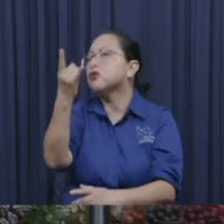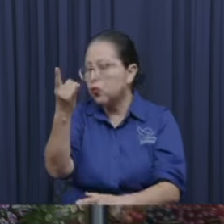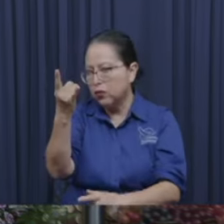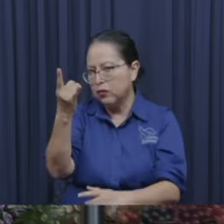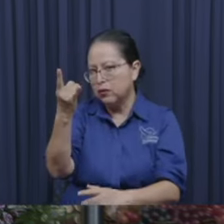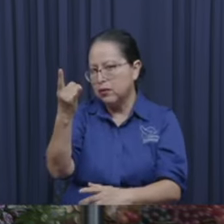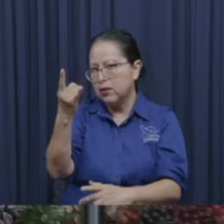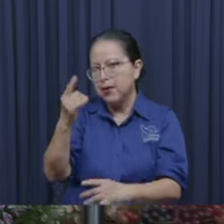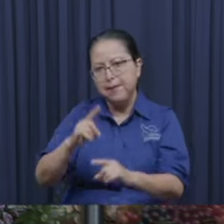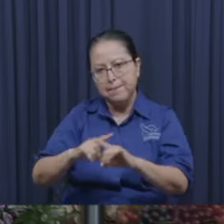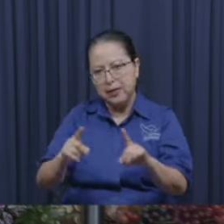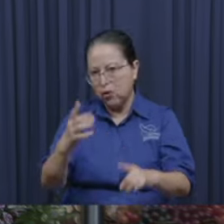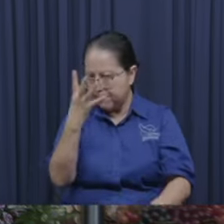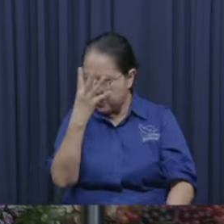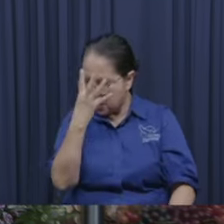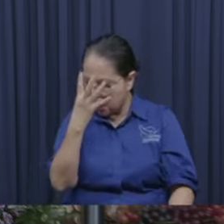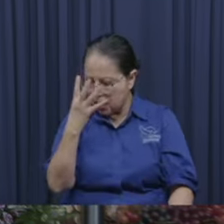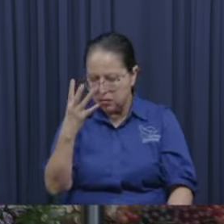situación